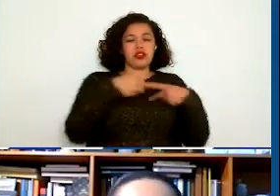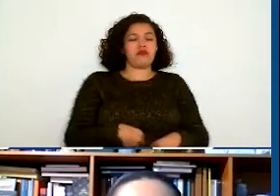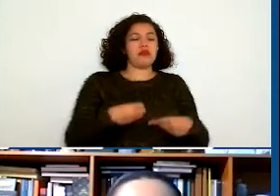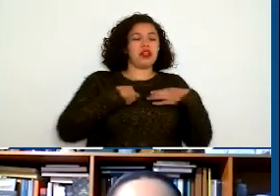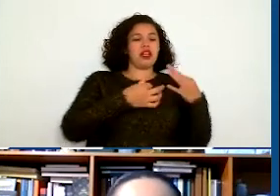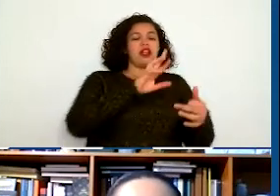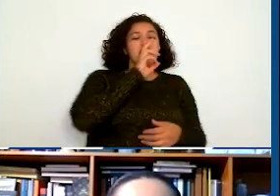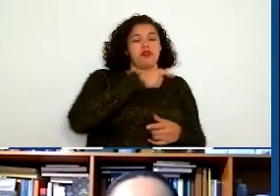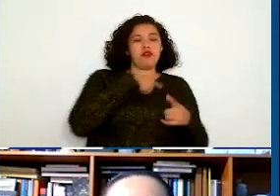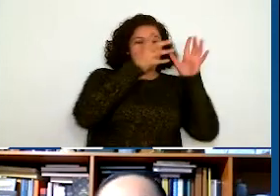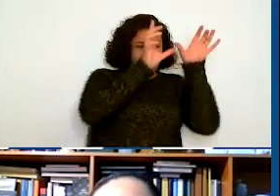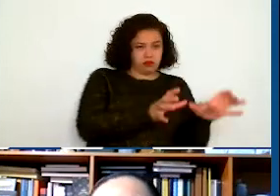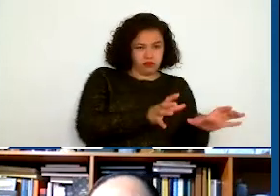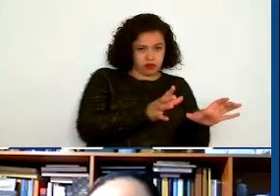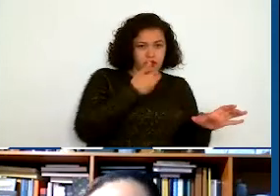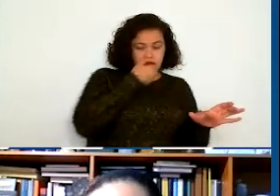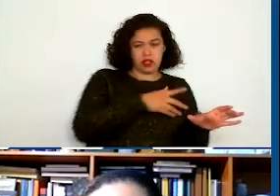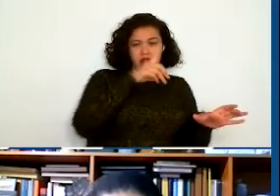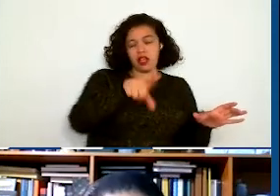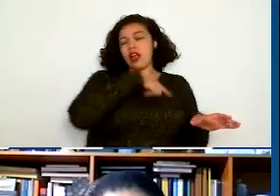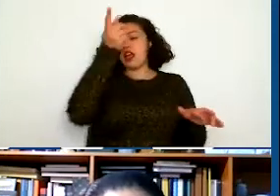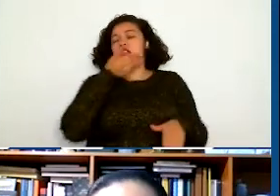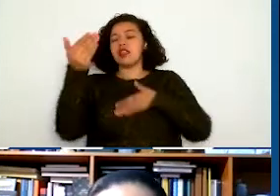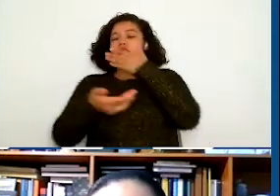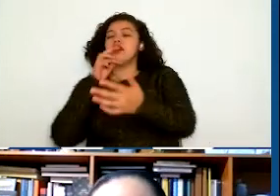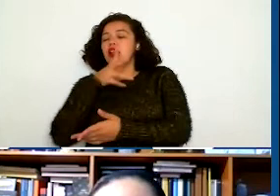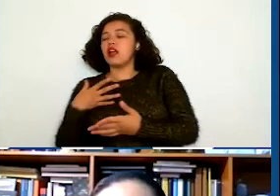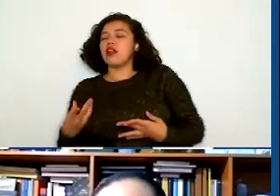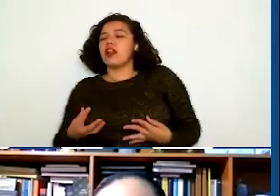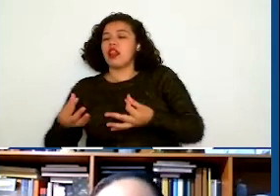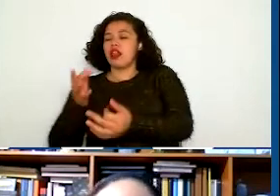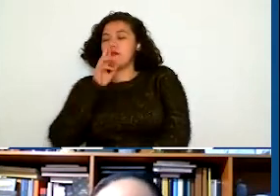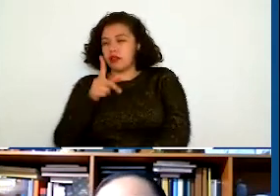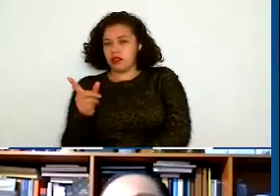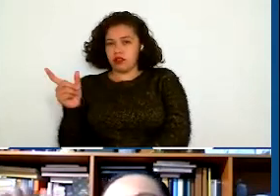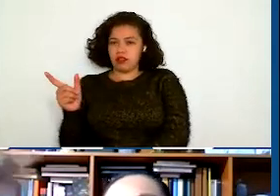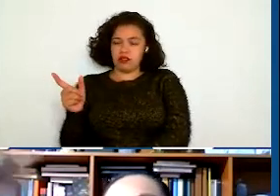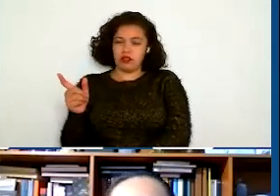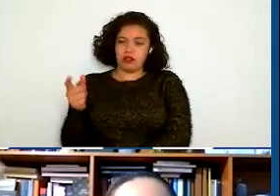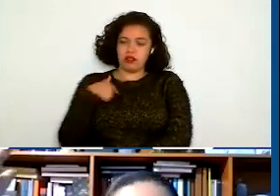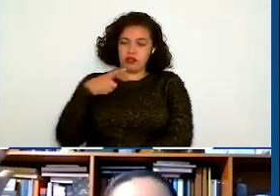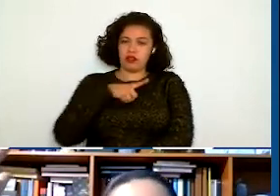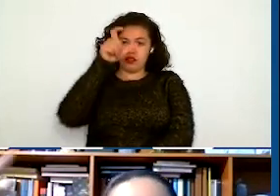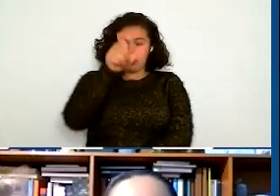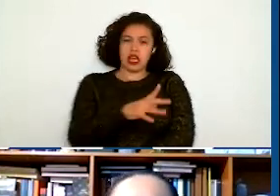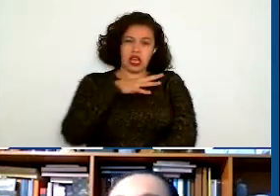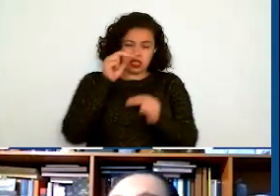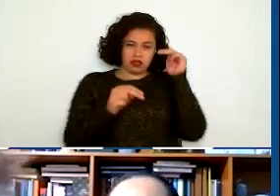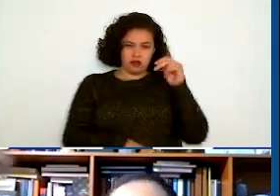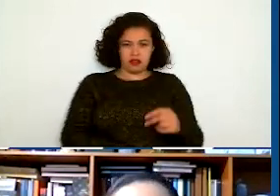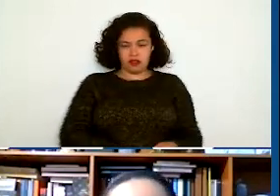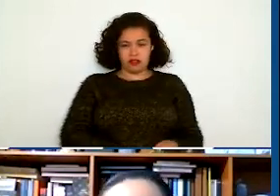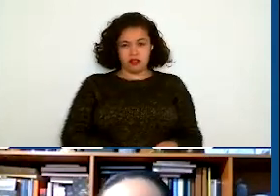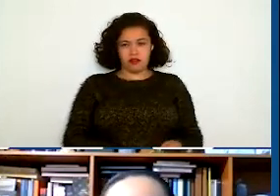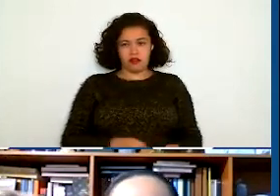las personas, va a mejorar la calidad del servicio. ¿Por qué? Porque ese va a ser mi estándar, digamos, ¿no? O mi